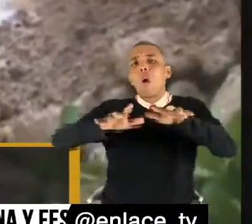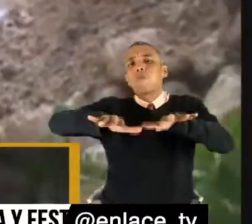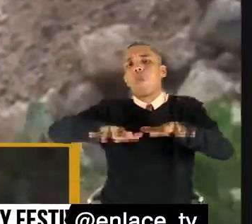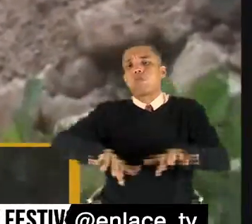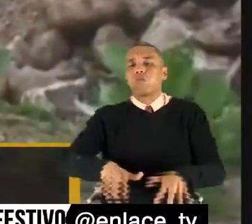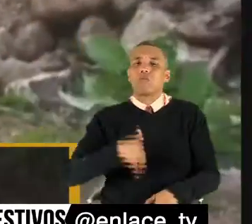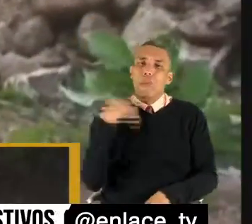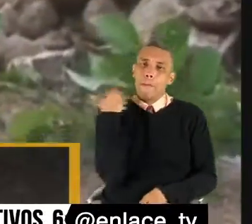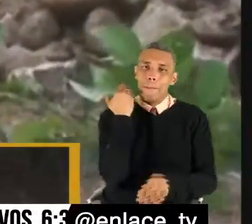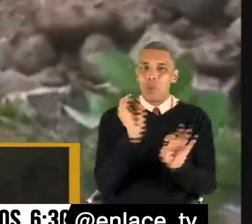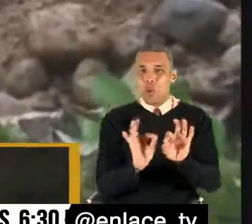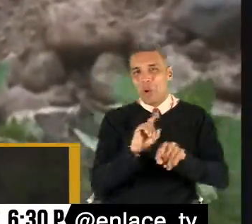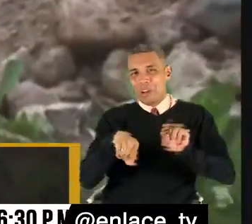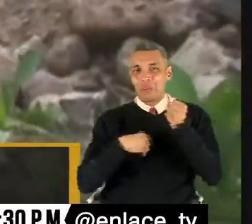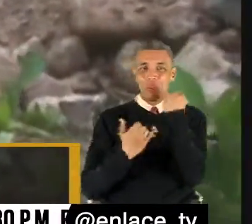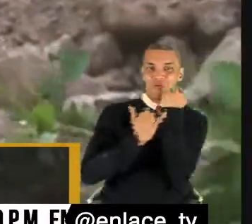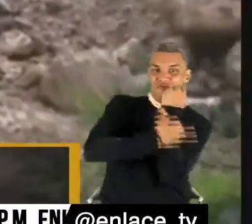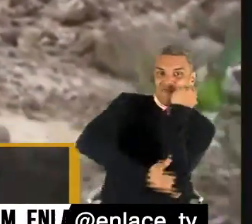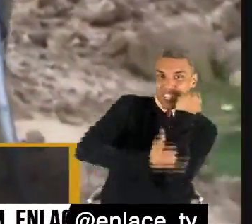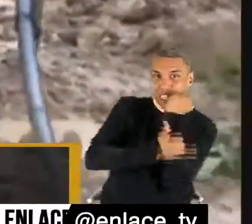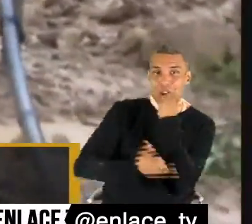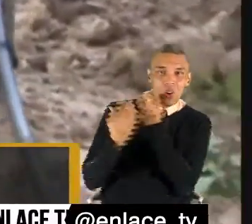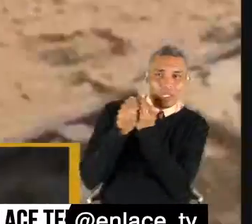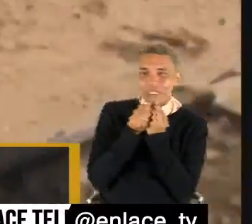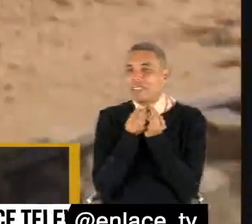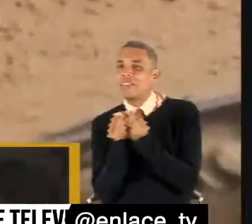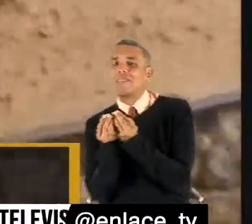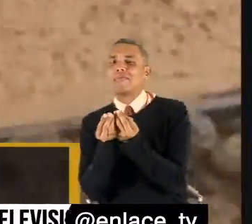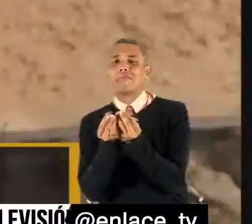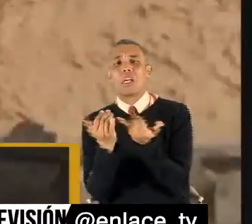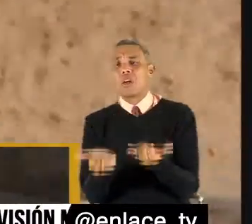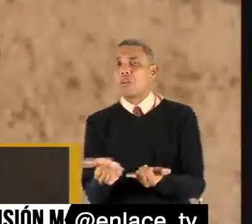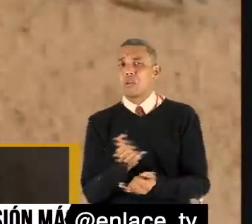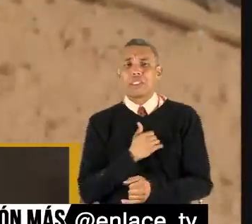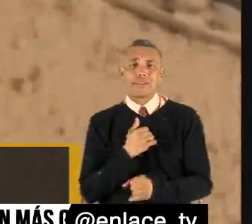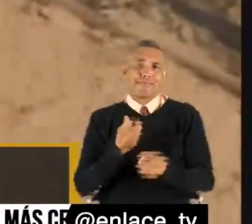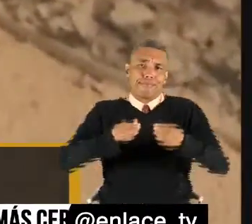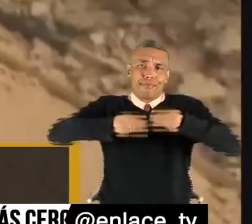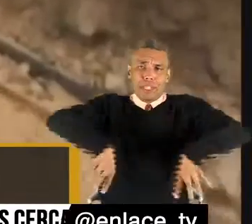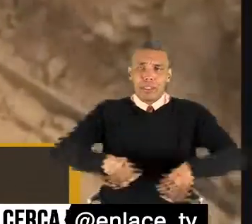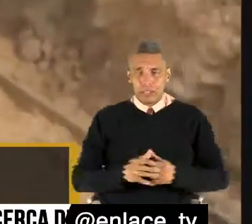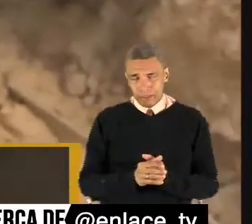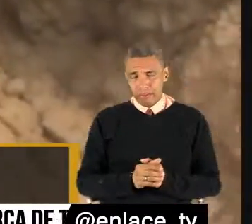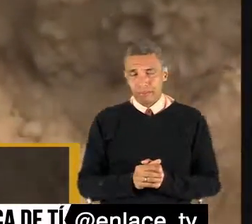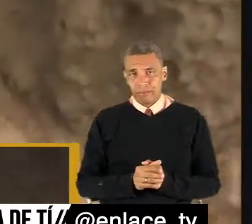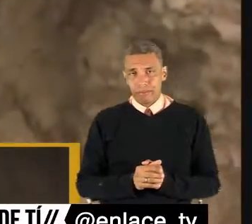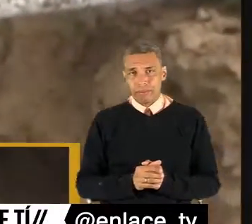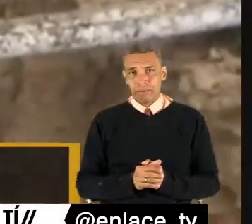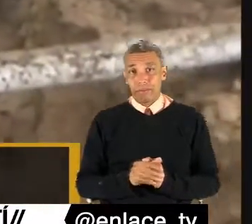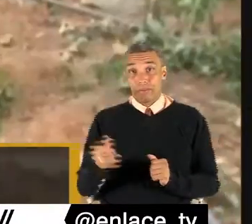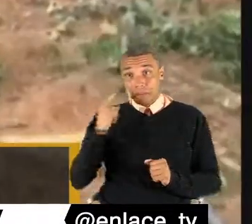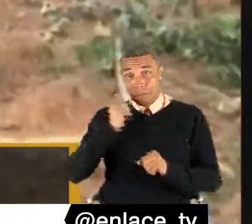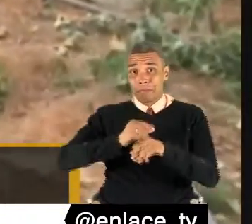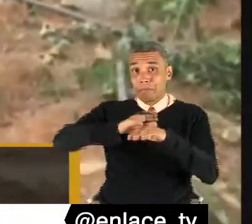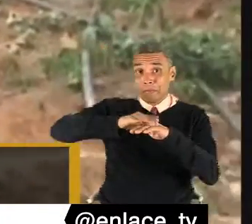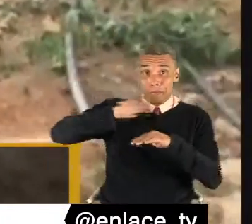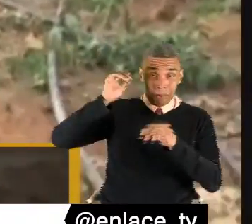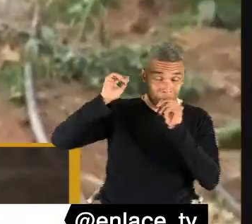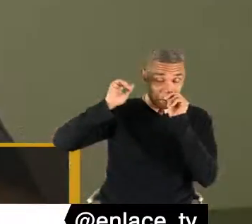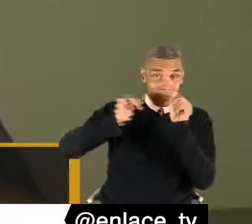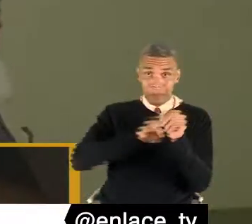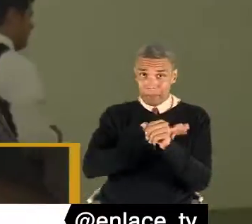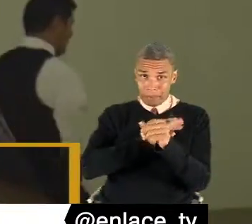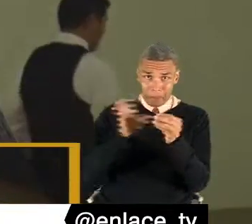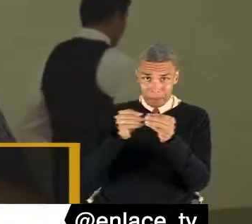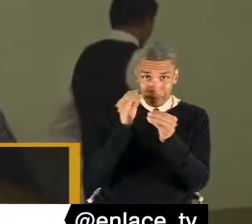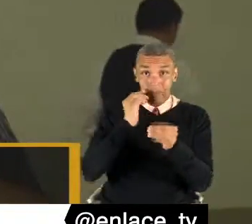el hecho de tener ahora los alcaldes de Colombia la responsabilidad de entregar los títulos mineros, pero advirtió sobre los peligros que ello representa. Nosotros tiene